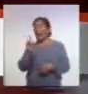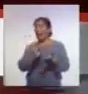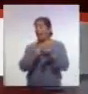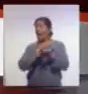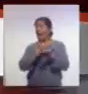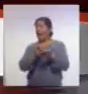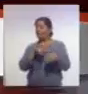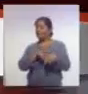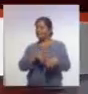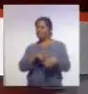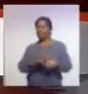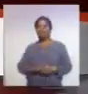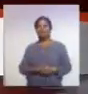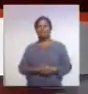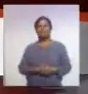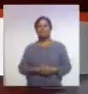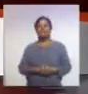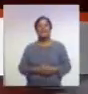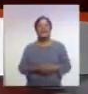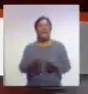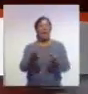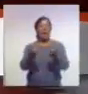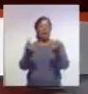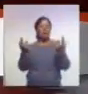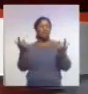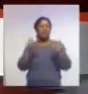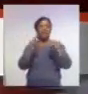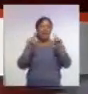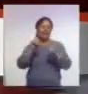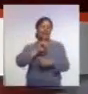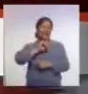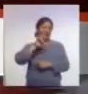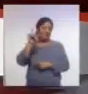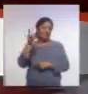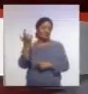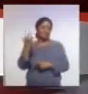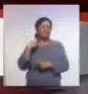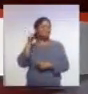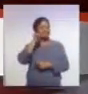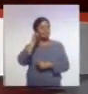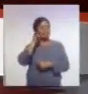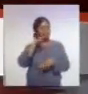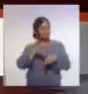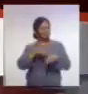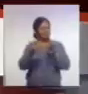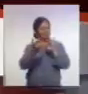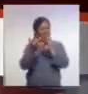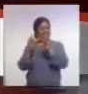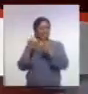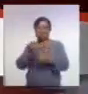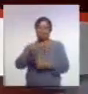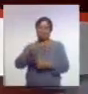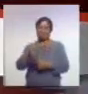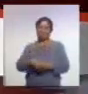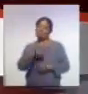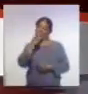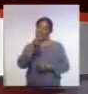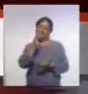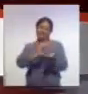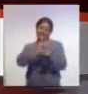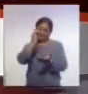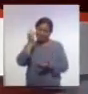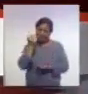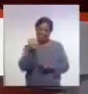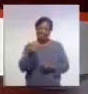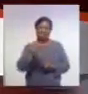están seguramente algunos tlaxcaltecas que nos siguen en la segunda emisión. Es común que nos manden saludos, lo cual agradecemos muchísimo.